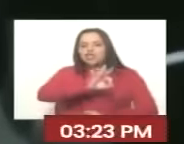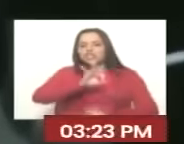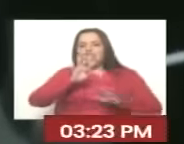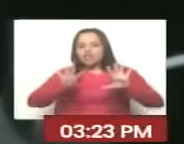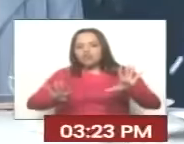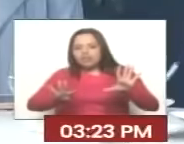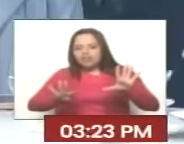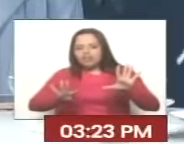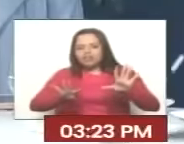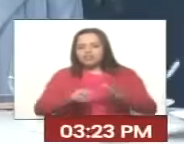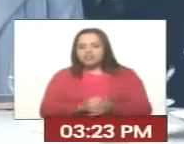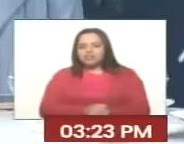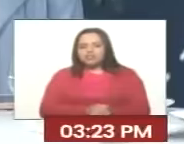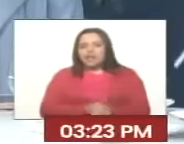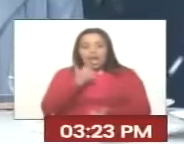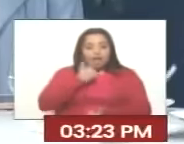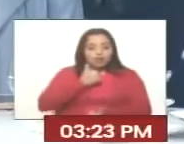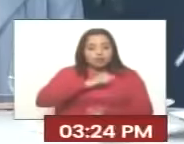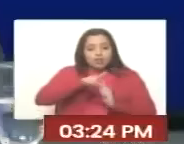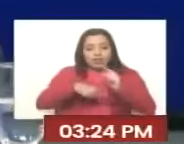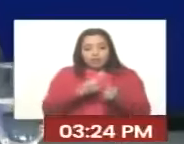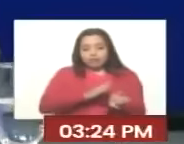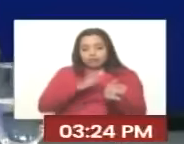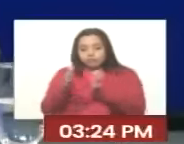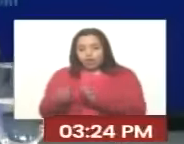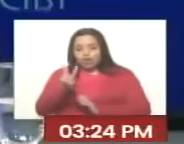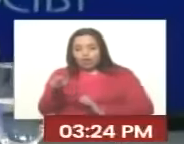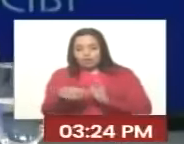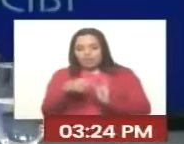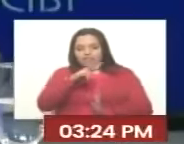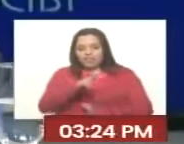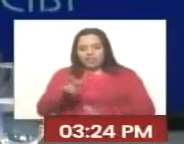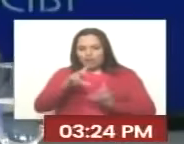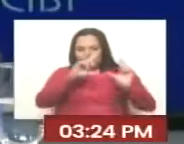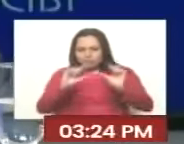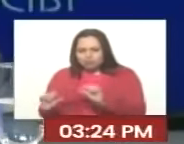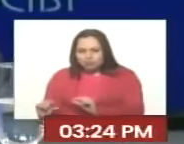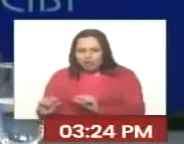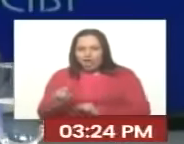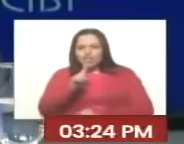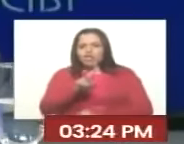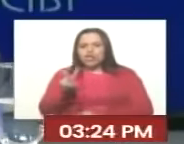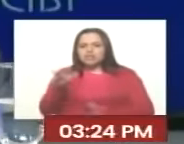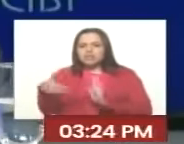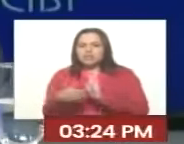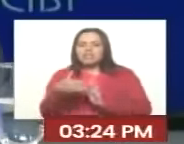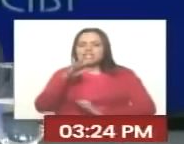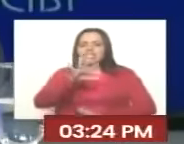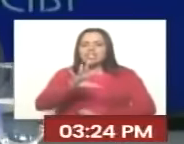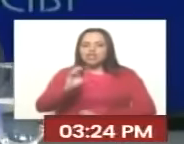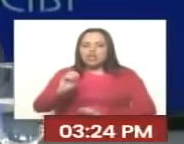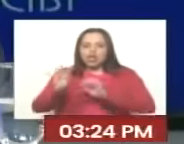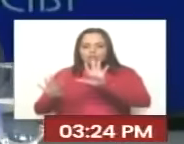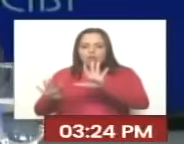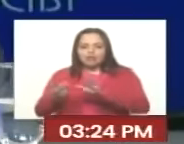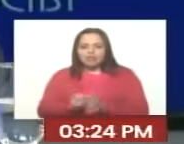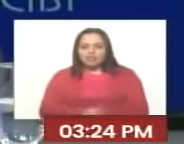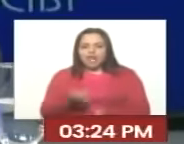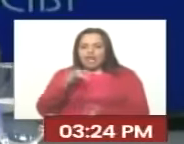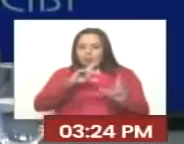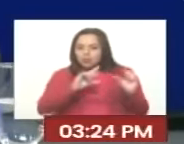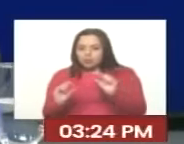36.139 casos, mientras que en el 2022 la cifra descendió a 12.509 casos. Una disminución